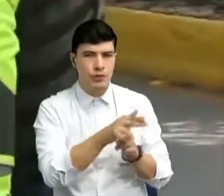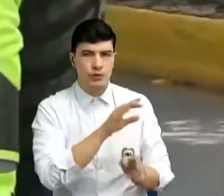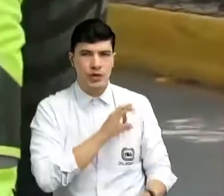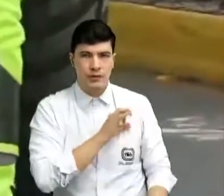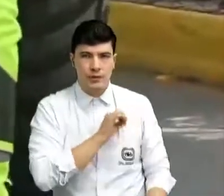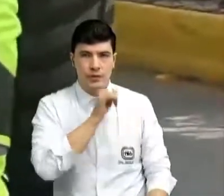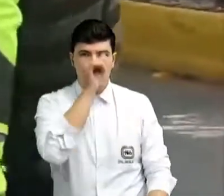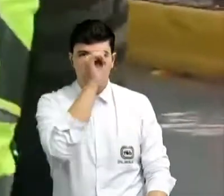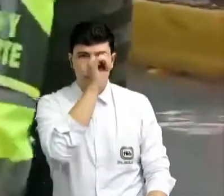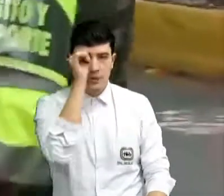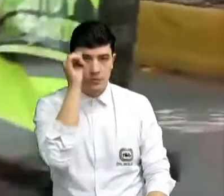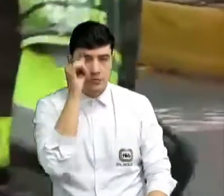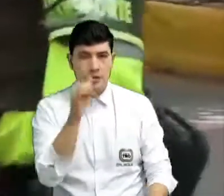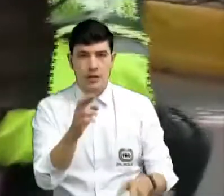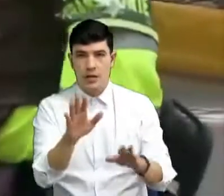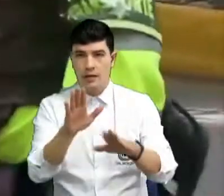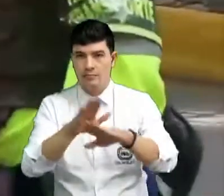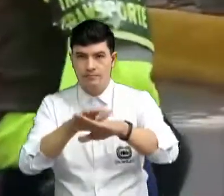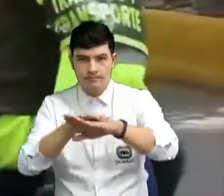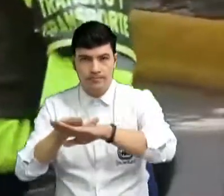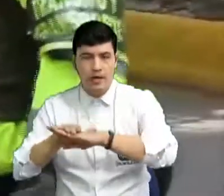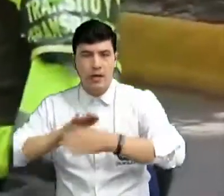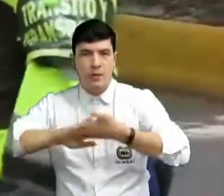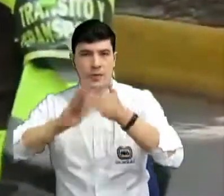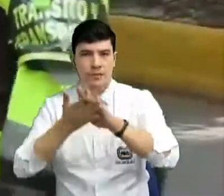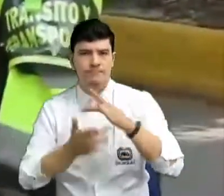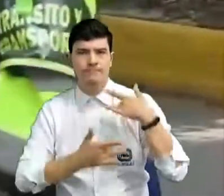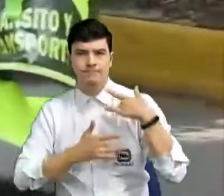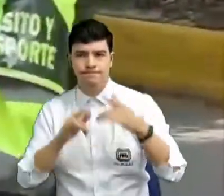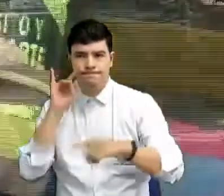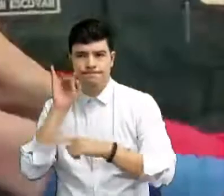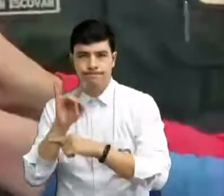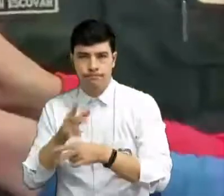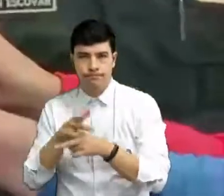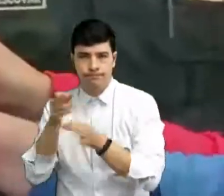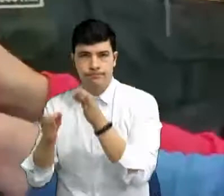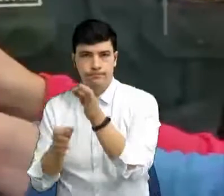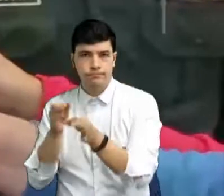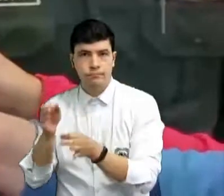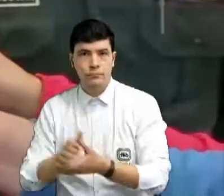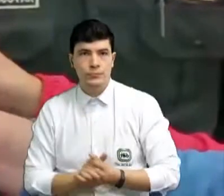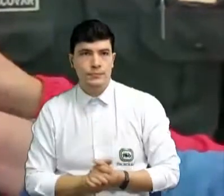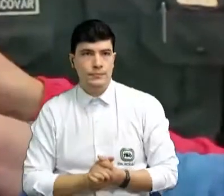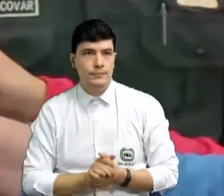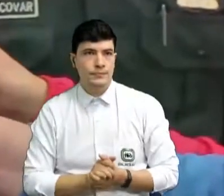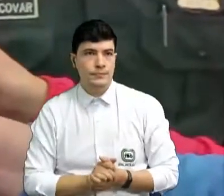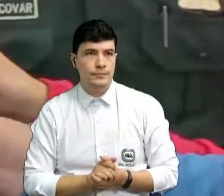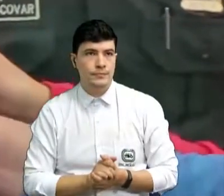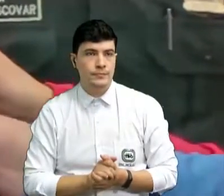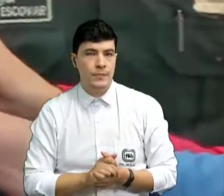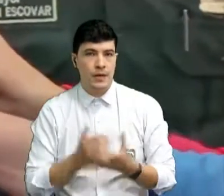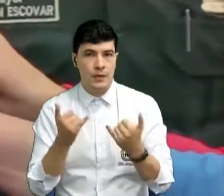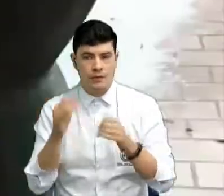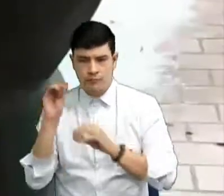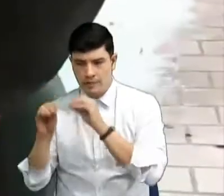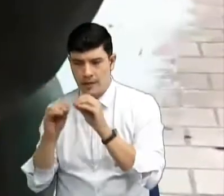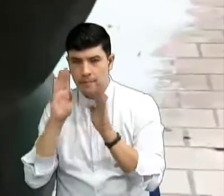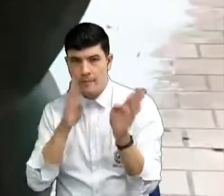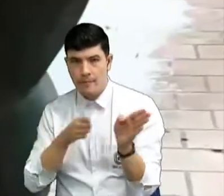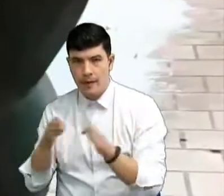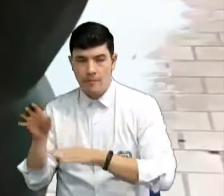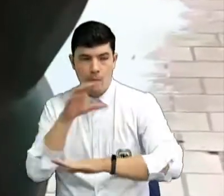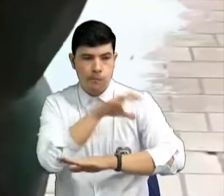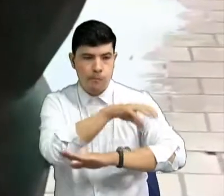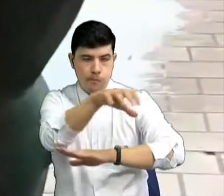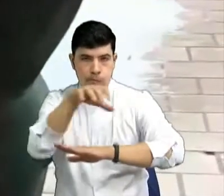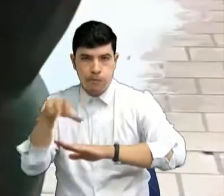se reitera la colaboración a la comunidad. Empezar a organizar los operativos de puestos de control, identificación plena de las personas, a lo cual